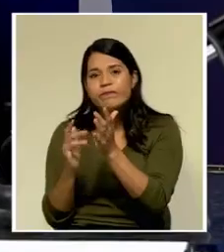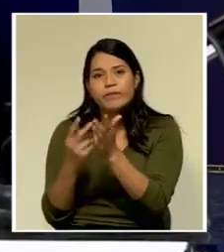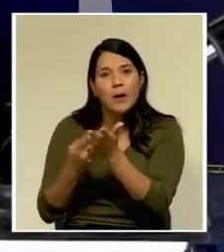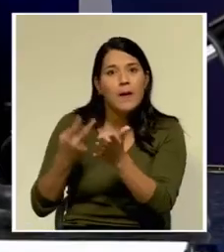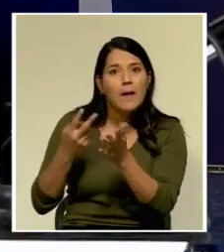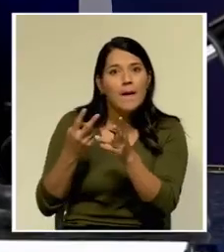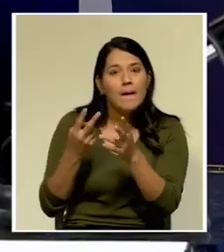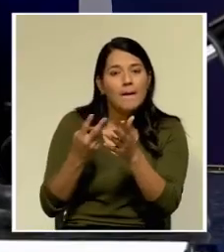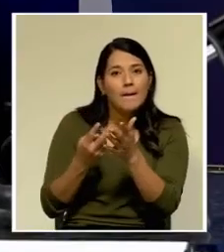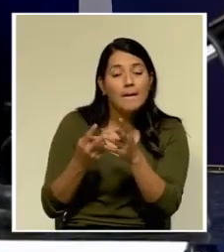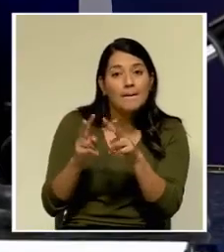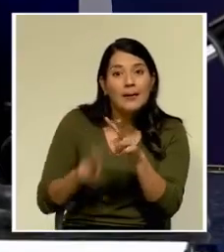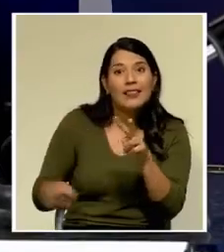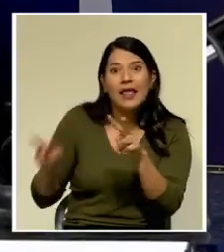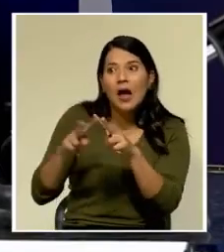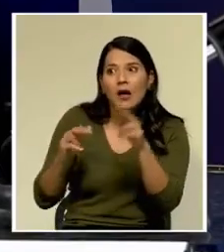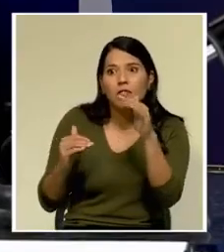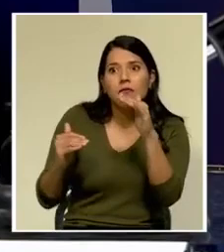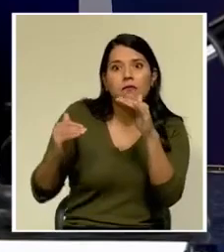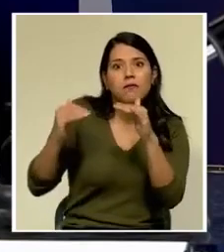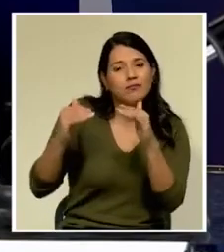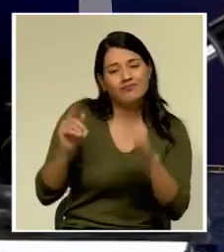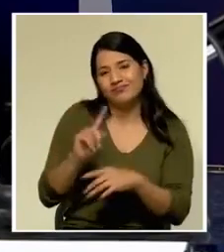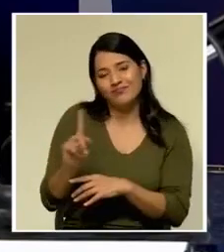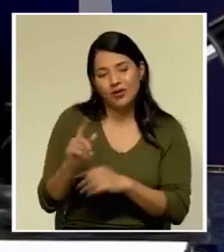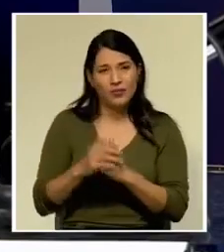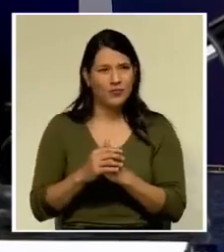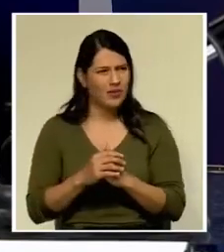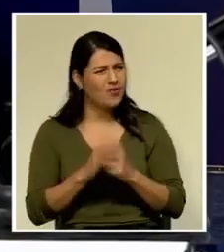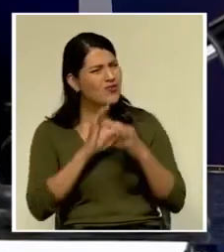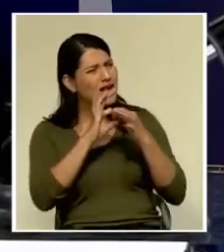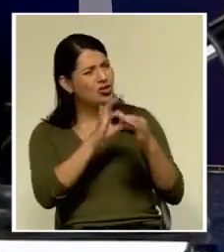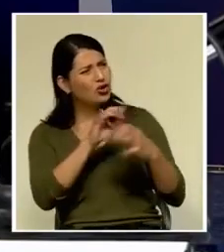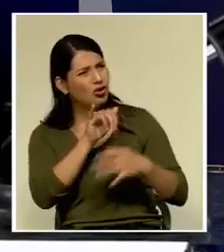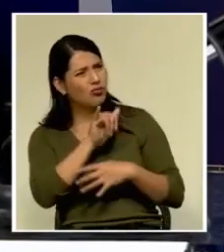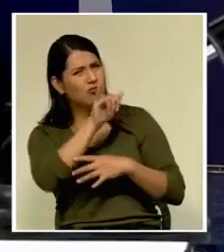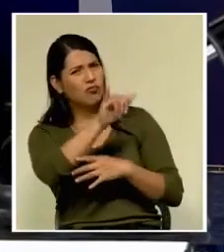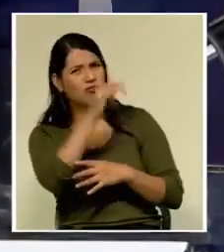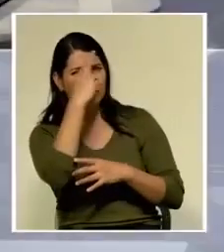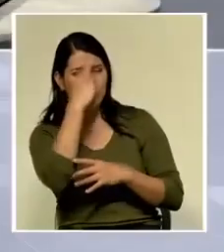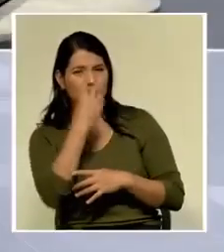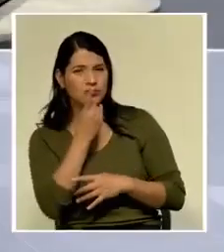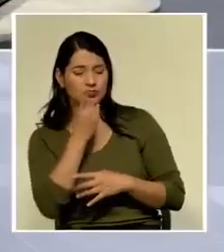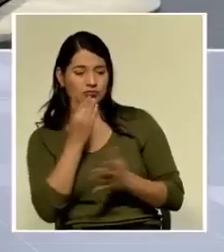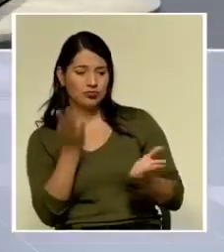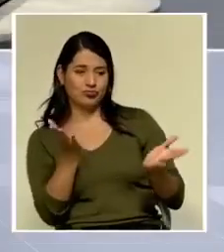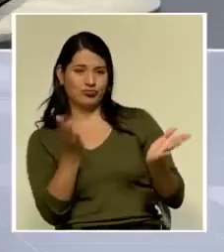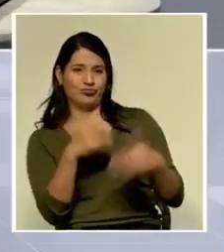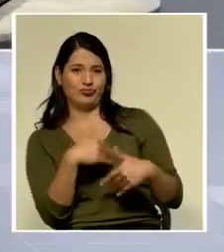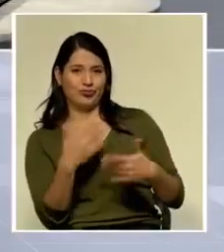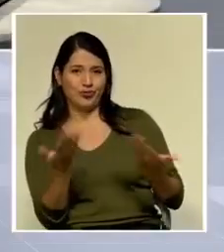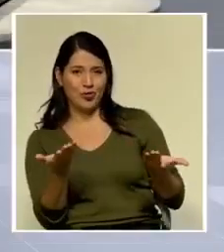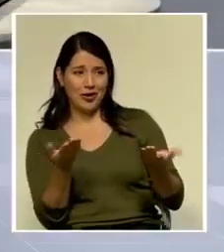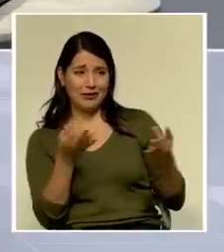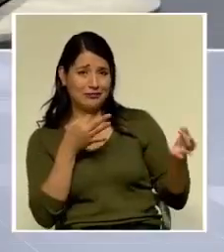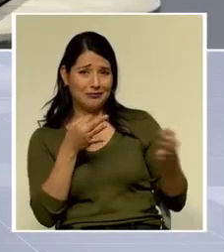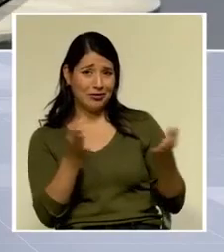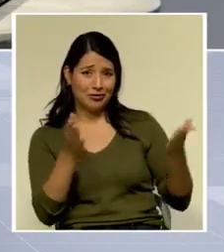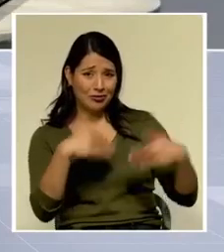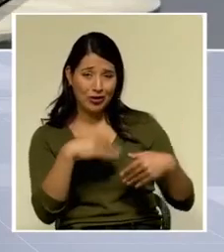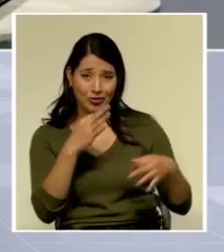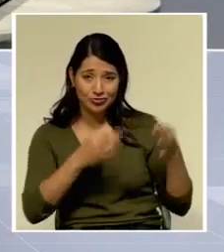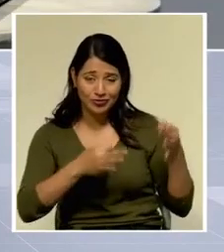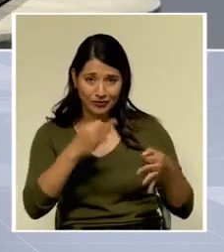en cuanto al viaje a República Dominicana, creo que, no hay explicación. No hay explicación ni